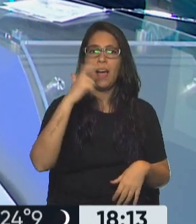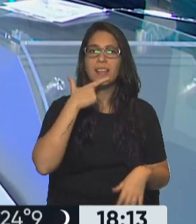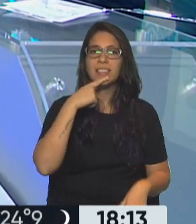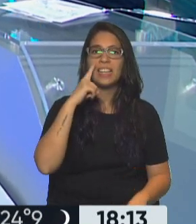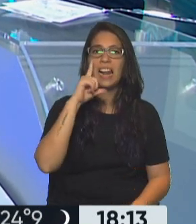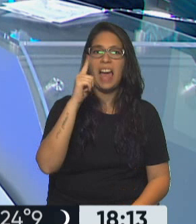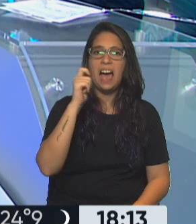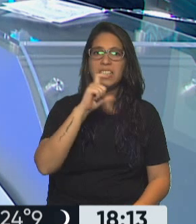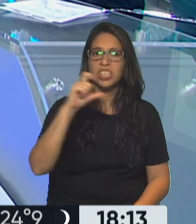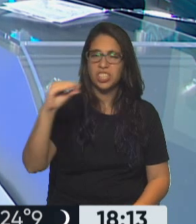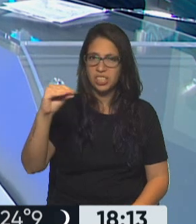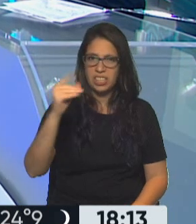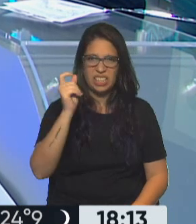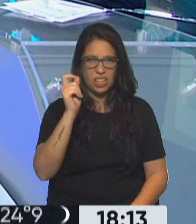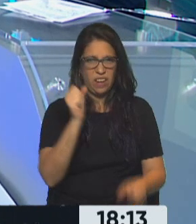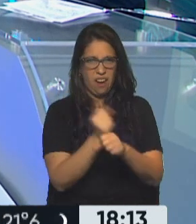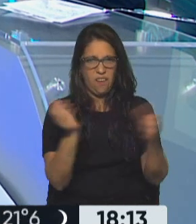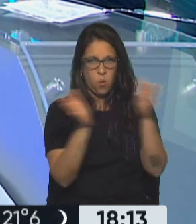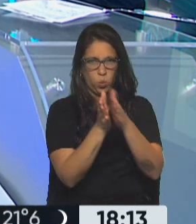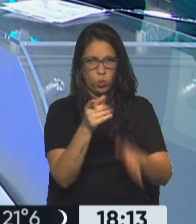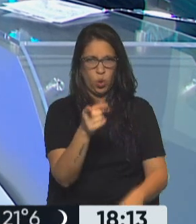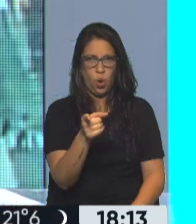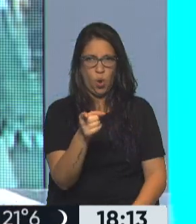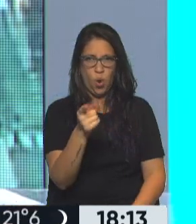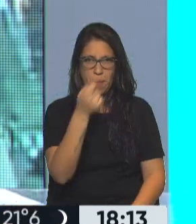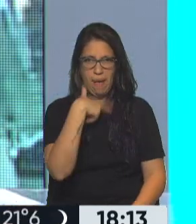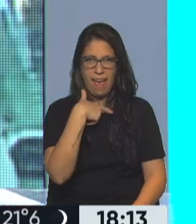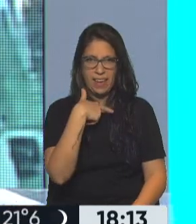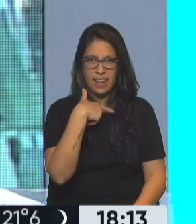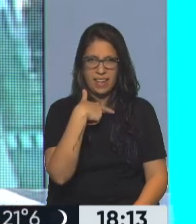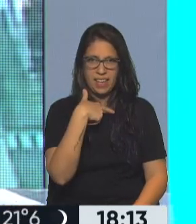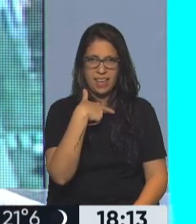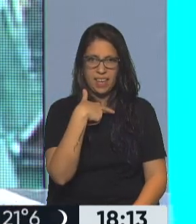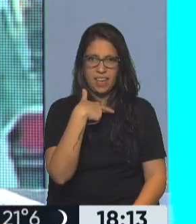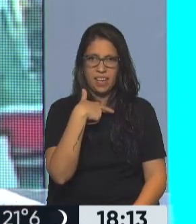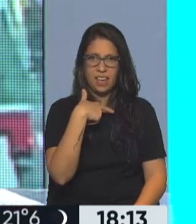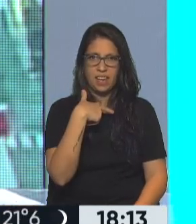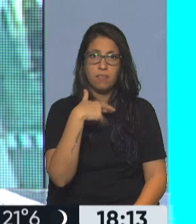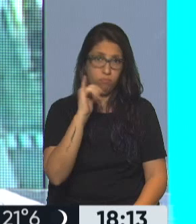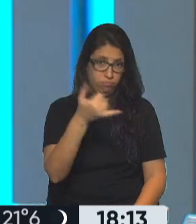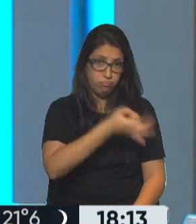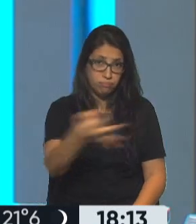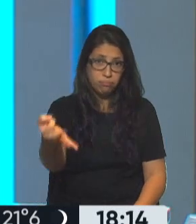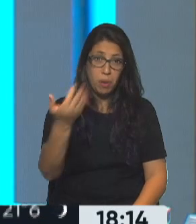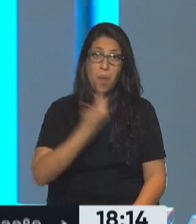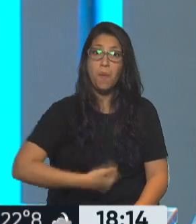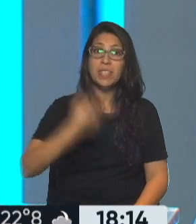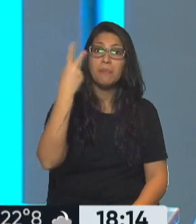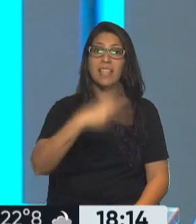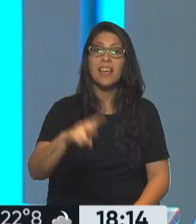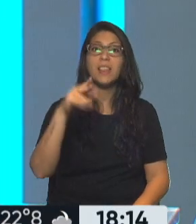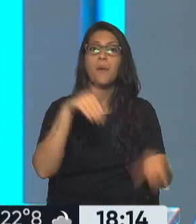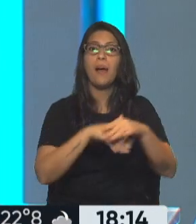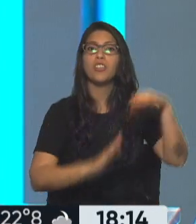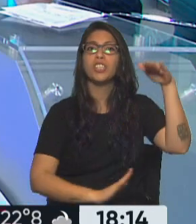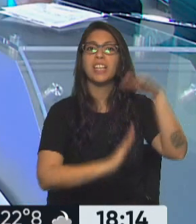es trabajaba Lucas Eliach? Él no trabajaba con eso. ¿Eh? Él no trabajaba con... Eliach no trabajaba con Pero Macri. Por supuesto, fue vicepresidente del Banco Central. Pero